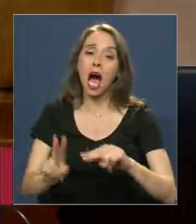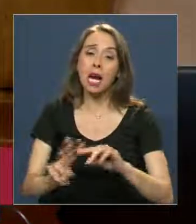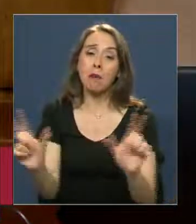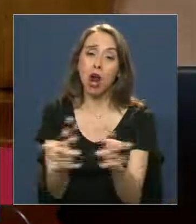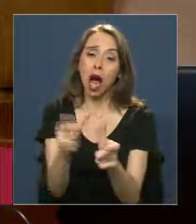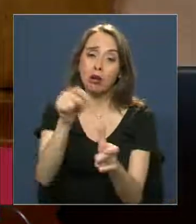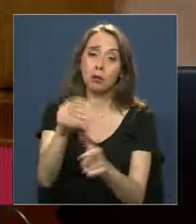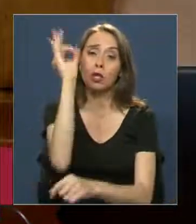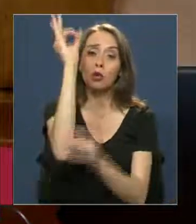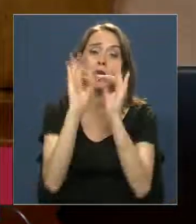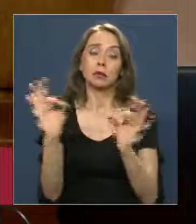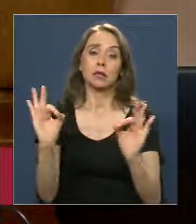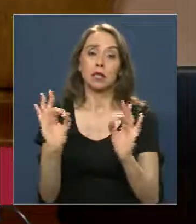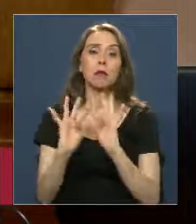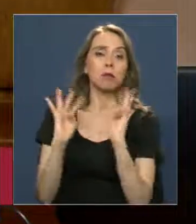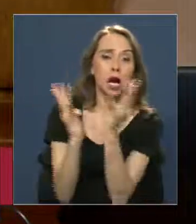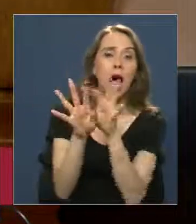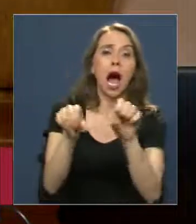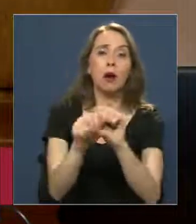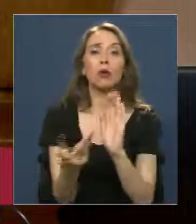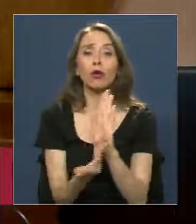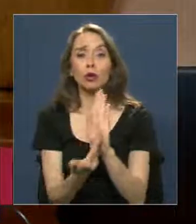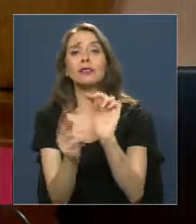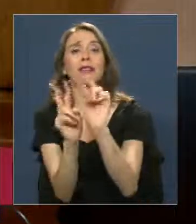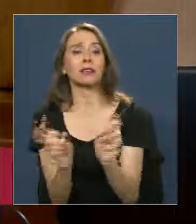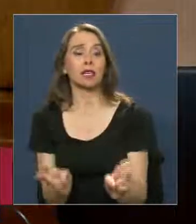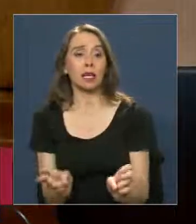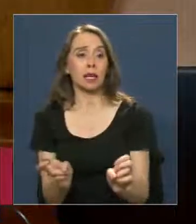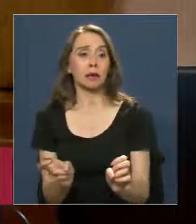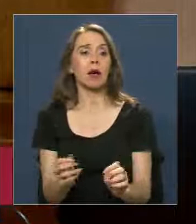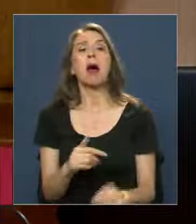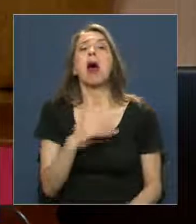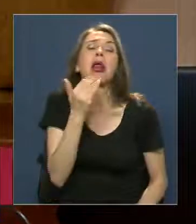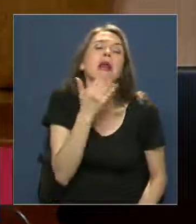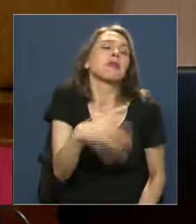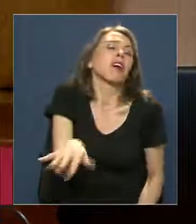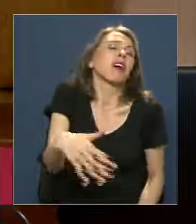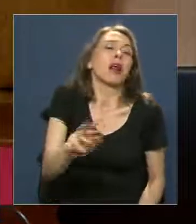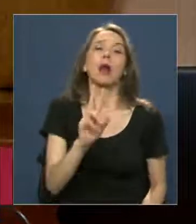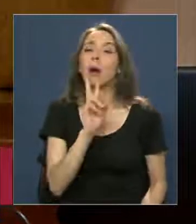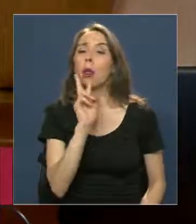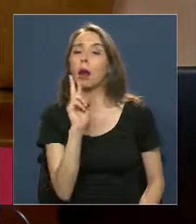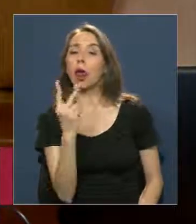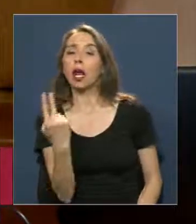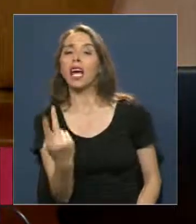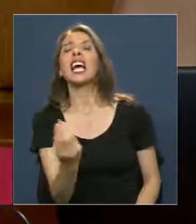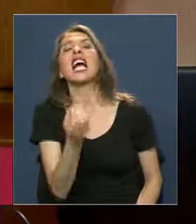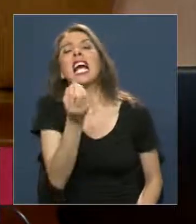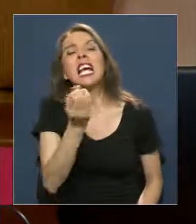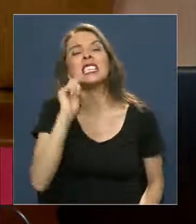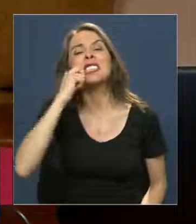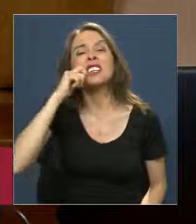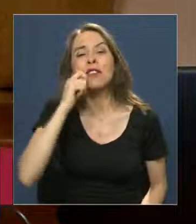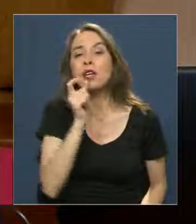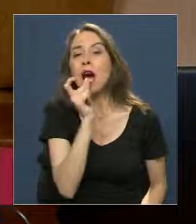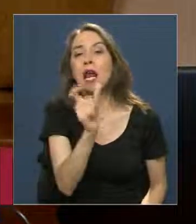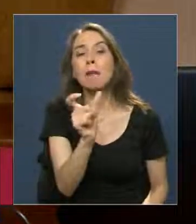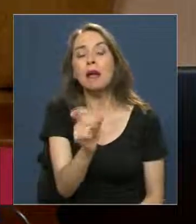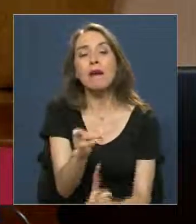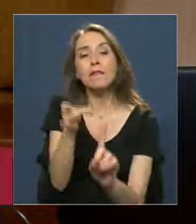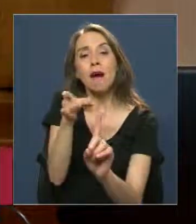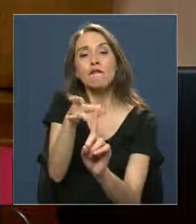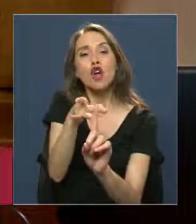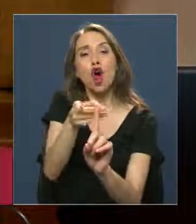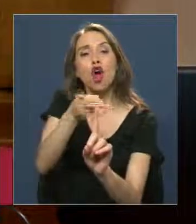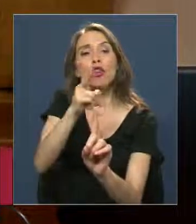Comisión para ponernos de acuerdo a esto, porque se ha ningüeneado, se ha tergiversado lo que es una violación de derechos humanos. Y la ciudadanía, por